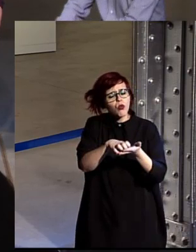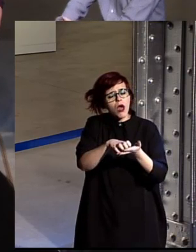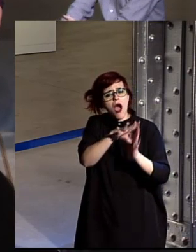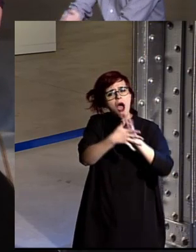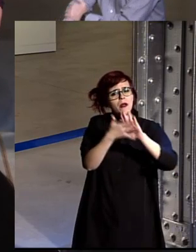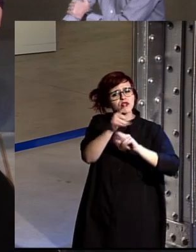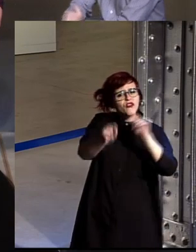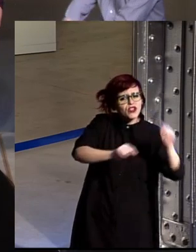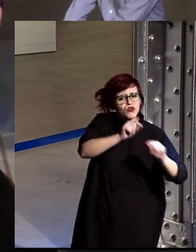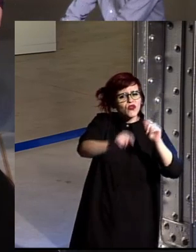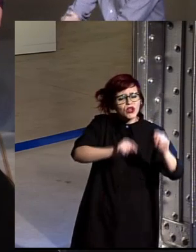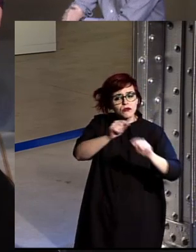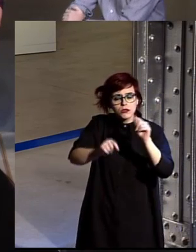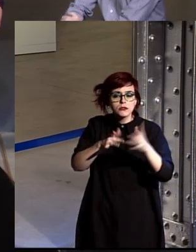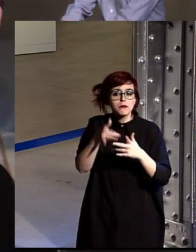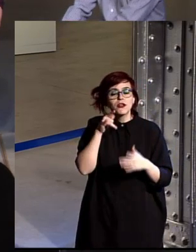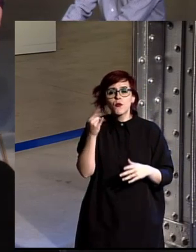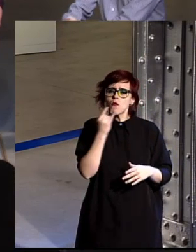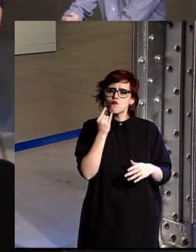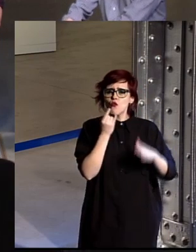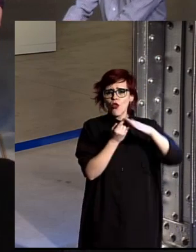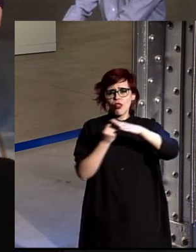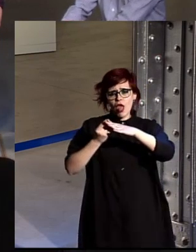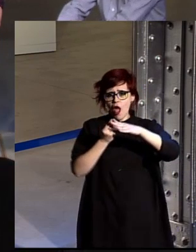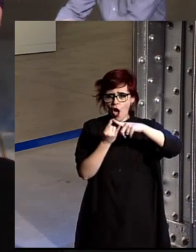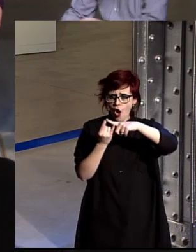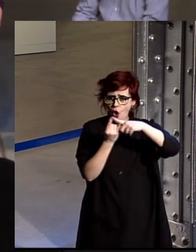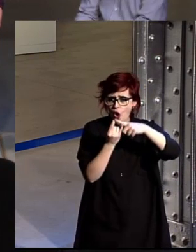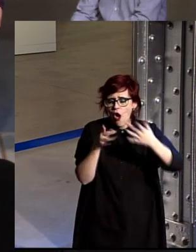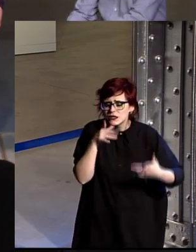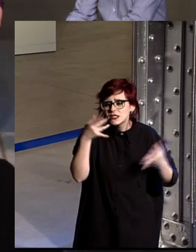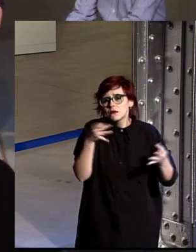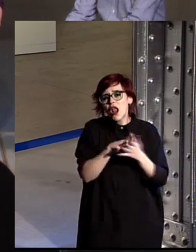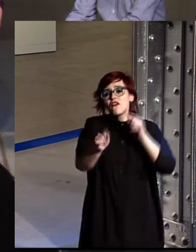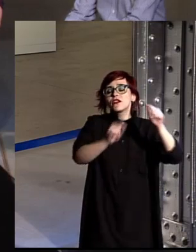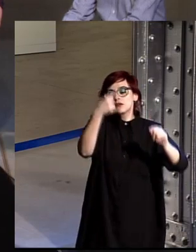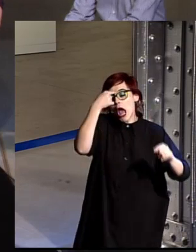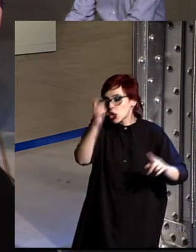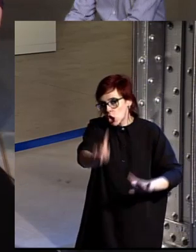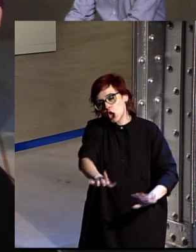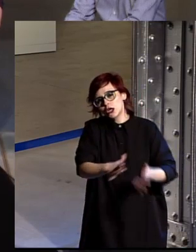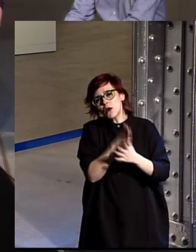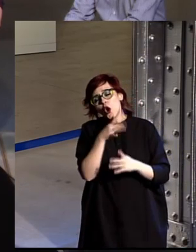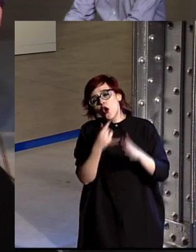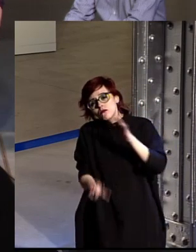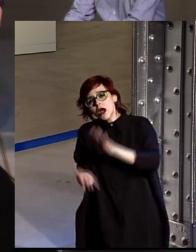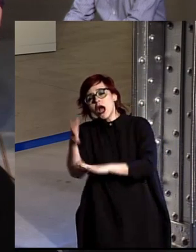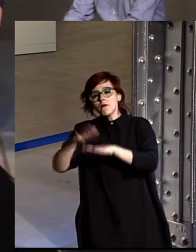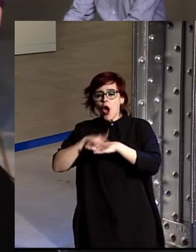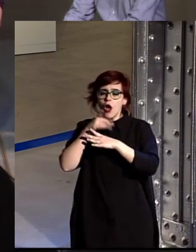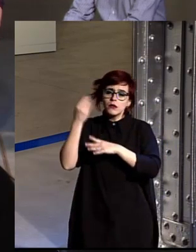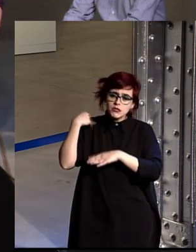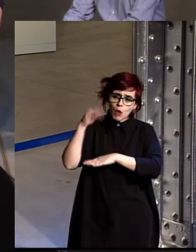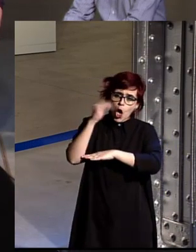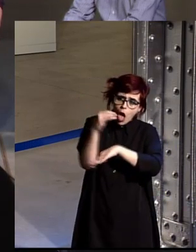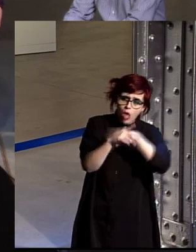comunicación, siempre terminamos llegando al murciélago, hagamos lo que hagamos, ¿no? Sí. ¿Dónde estaba el virus de no sé qué? No, esto viene de no sé dónde, de un camello, pero luego tal